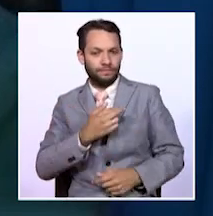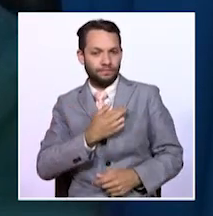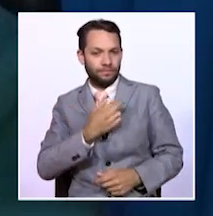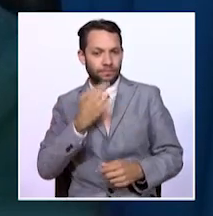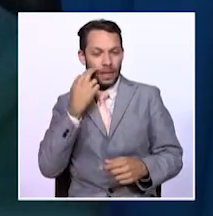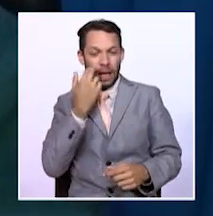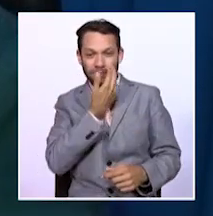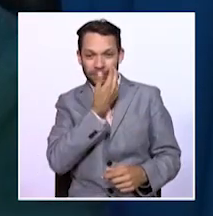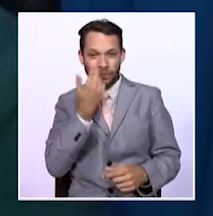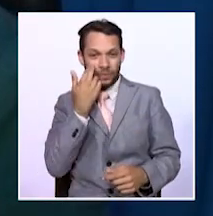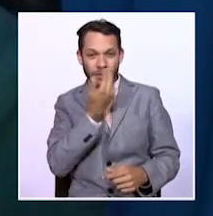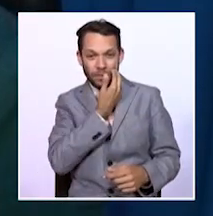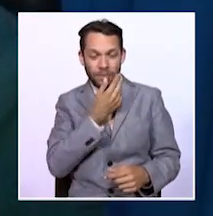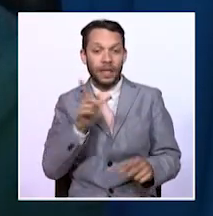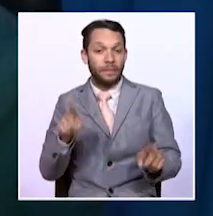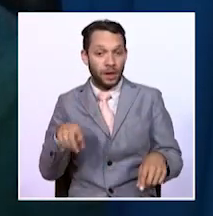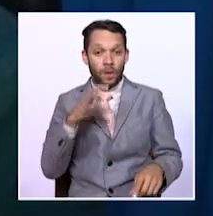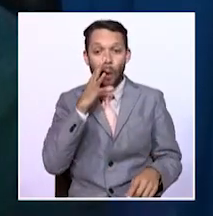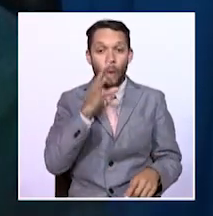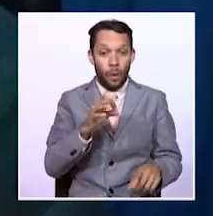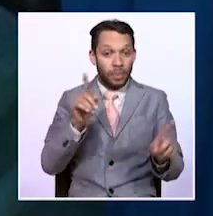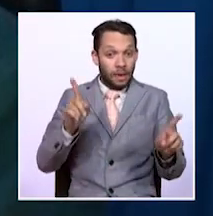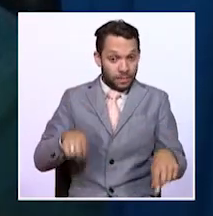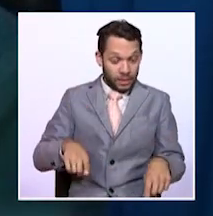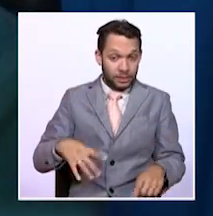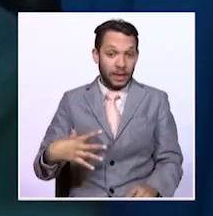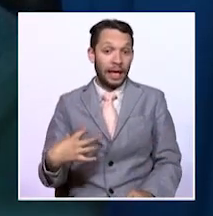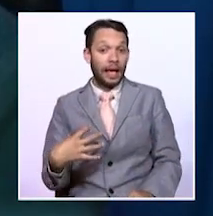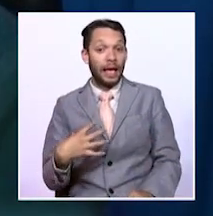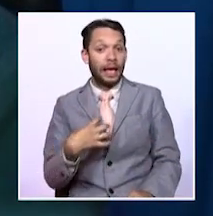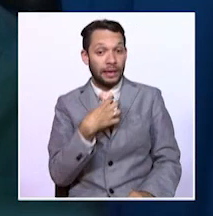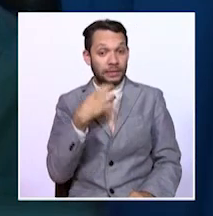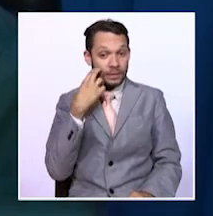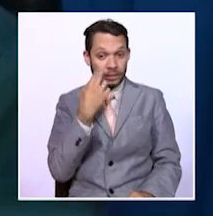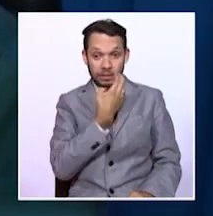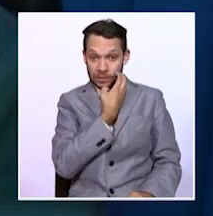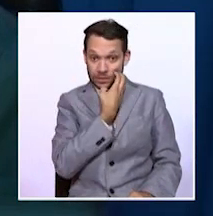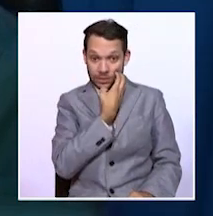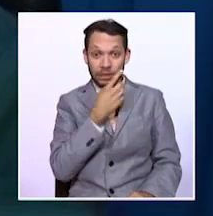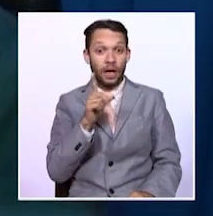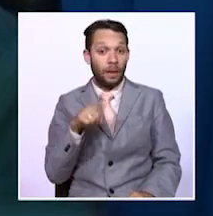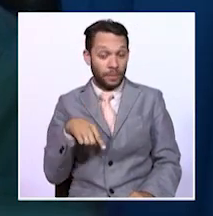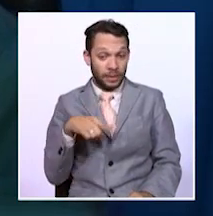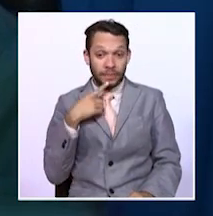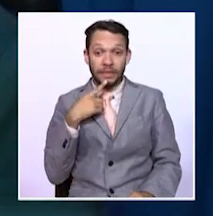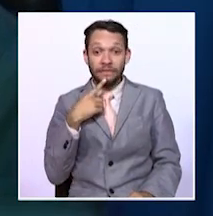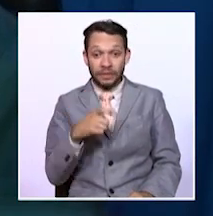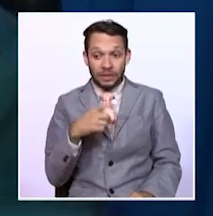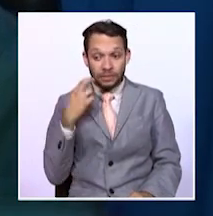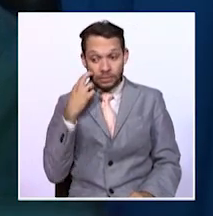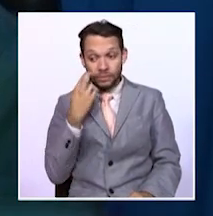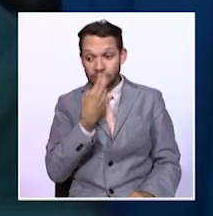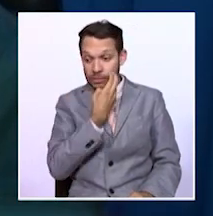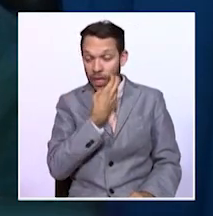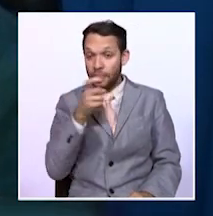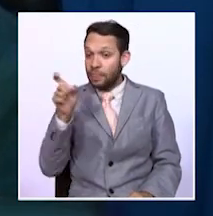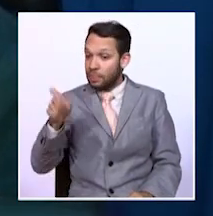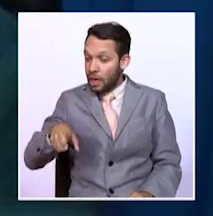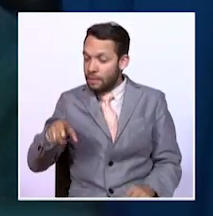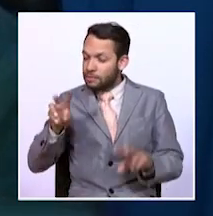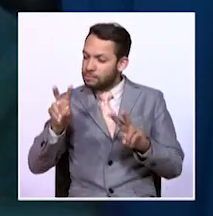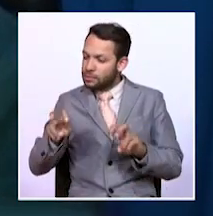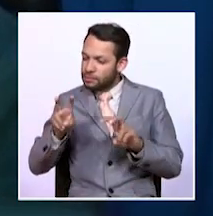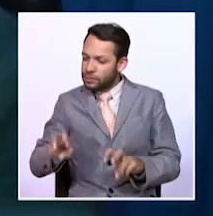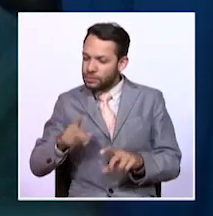Sabemos muy bien que a nosotros los hombres también nos da cáncer de seno, un cáncer supremamente agresivo, muy mortal, y que